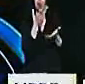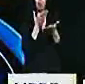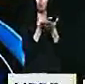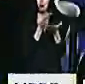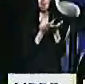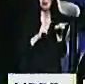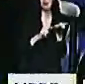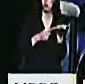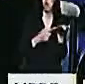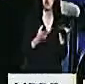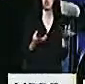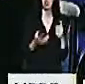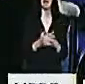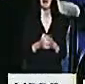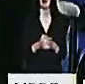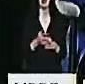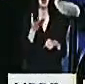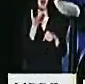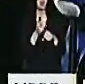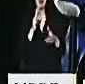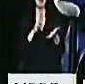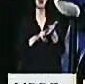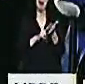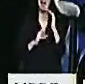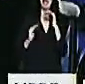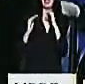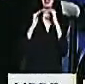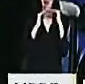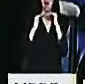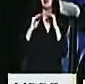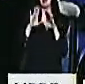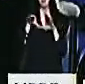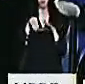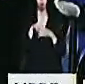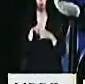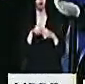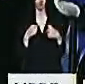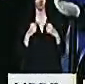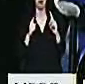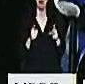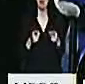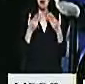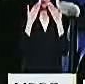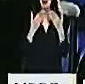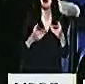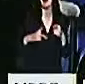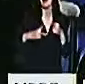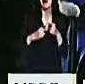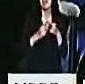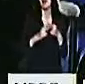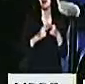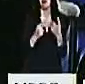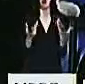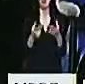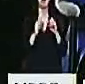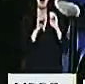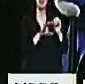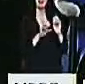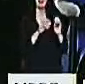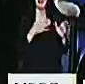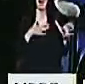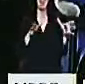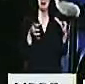estas herramientas y que haya realmente una equidad y una inclusión en mi equipo, yo tengo que proveer las herramientas de capacitar para poder